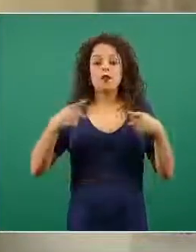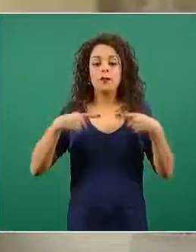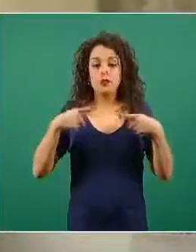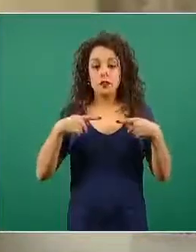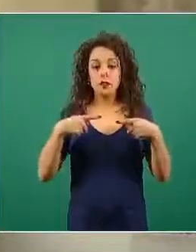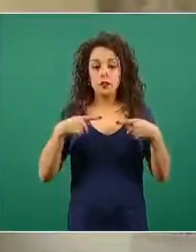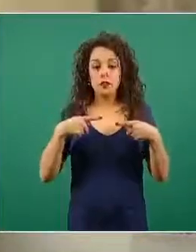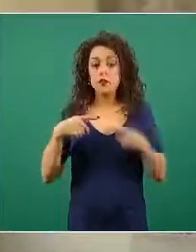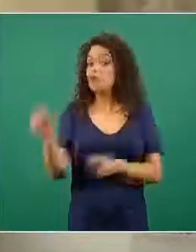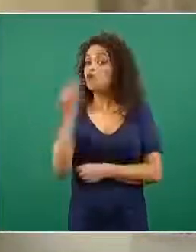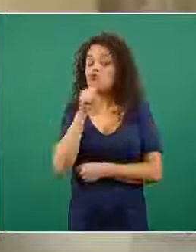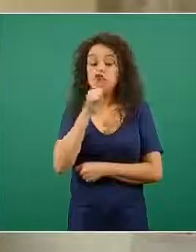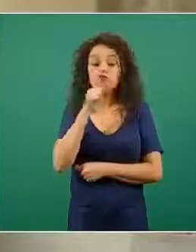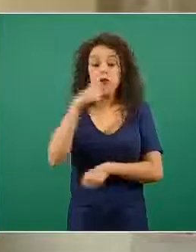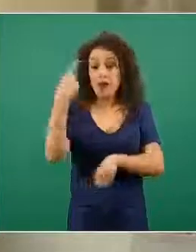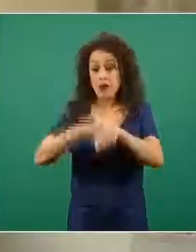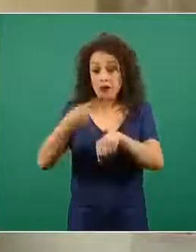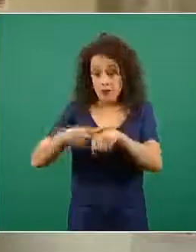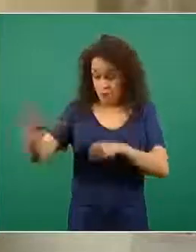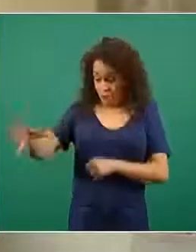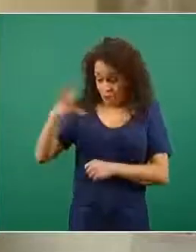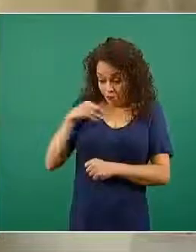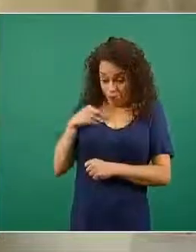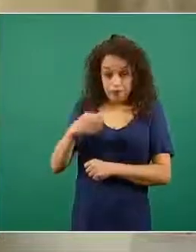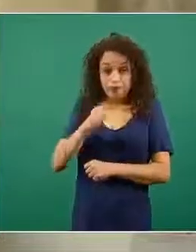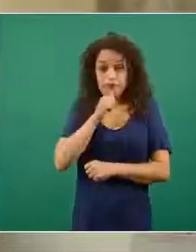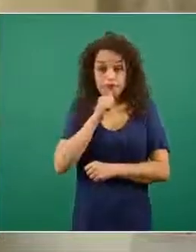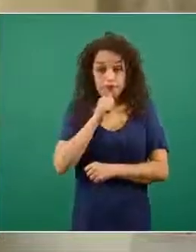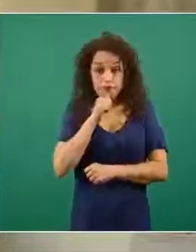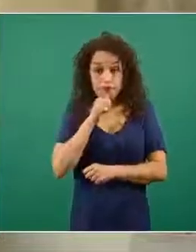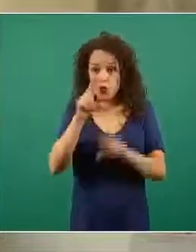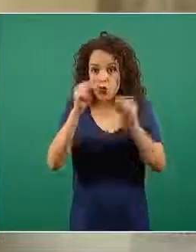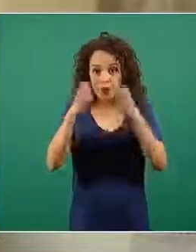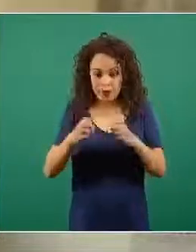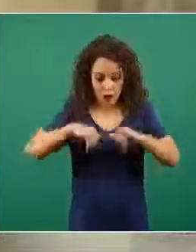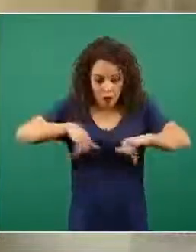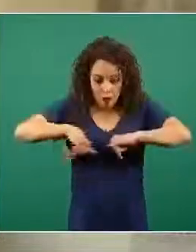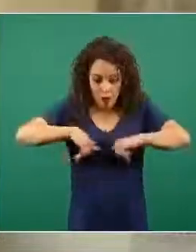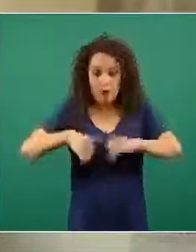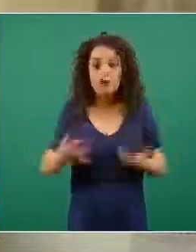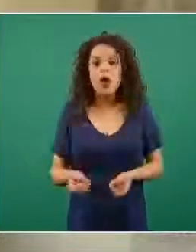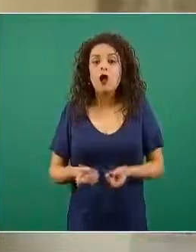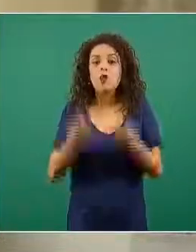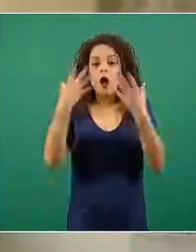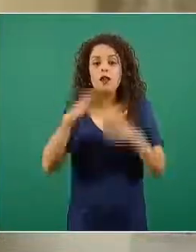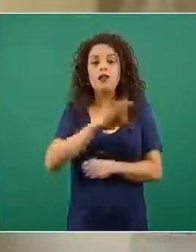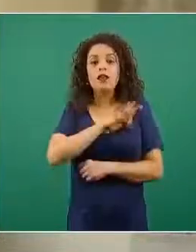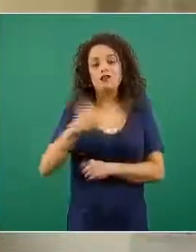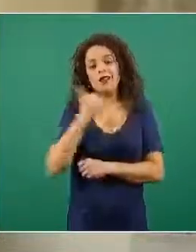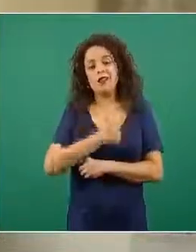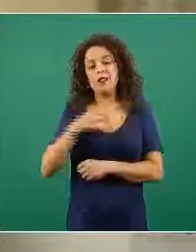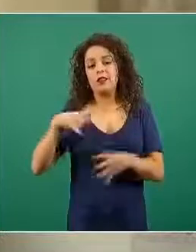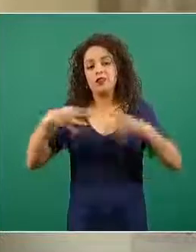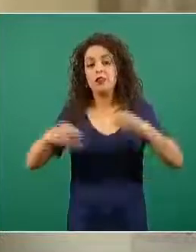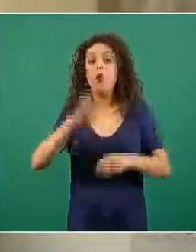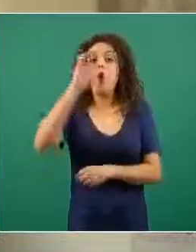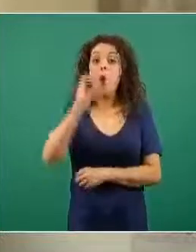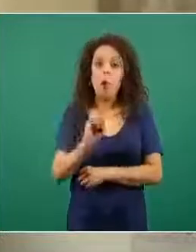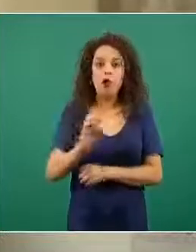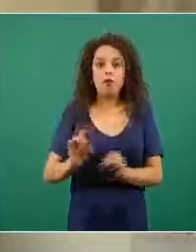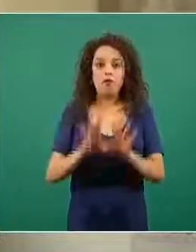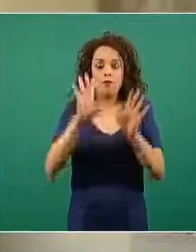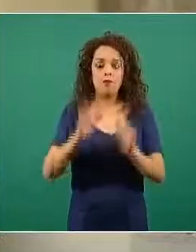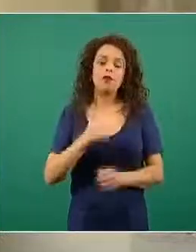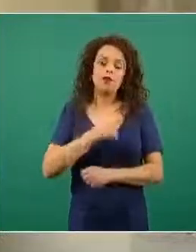sea, las que no se han contagiado, las que no tenemos en el mapa, cuántas personas podrían contagiarse o desgraciadamente fallecer? Si pudiéramos